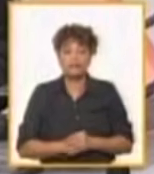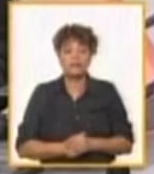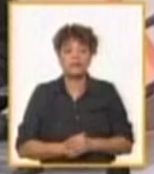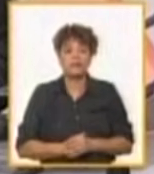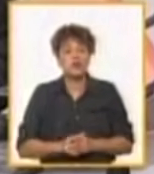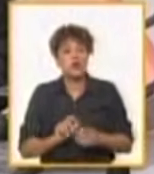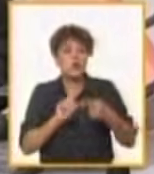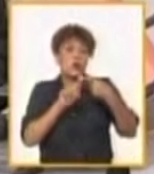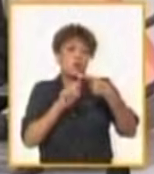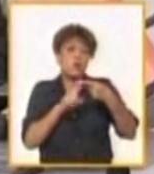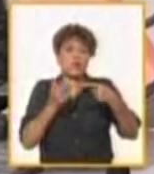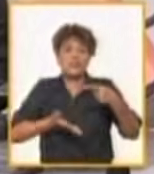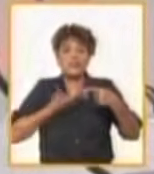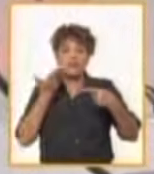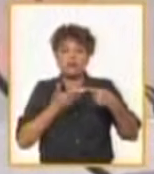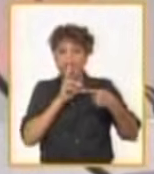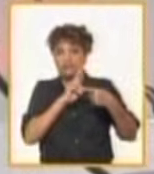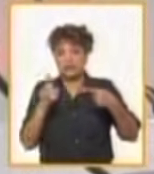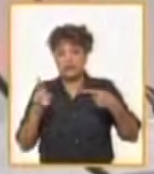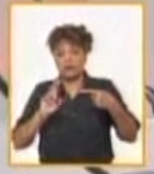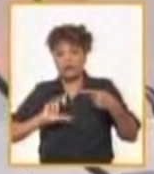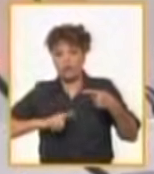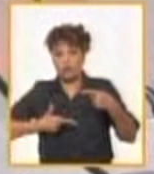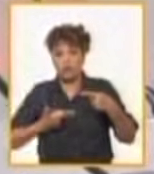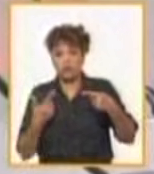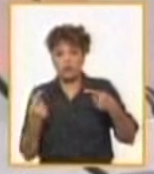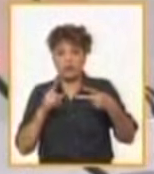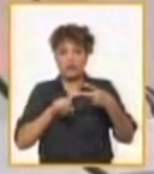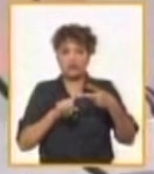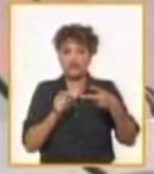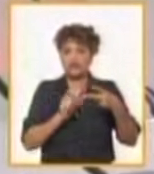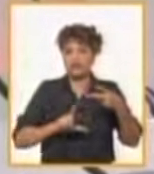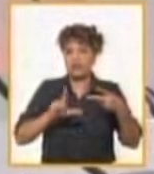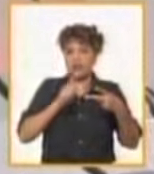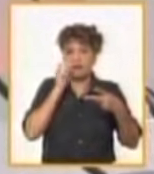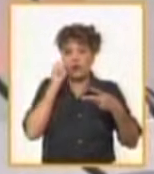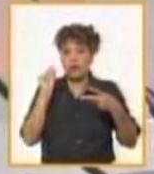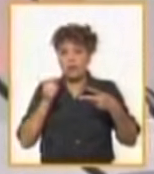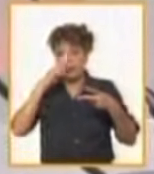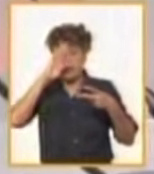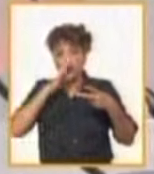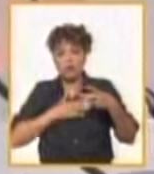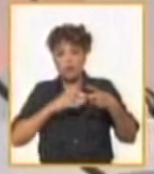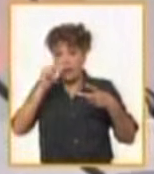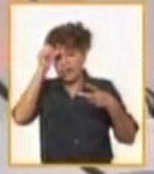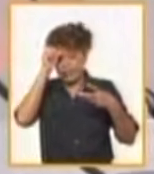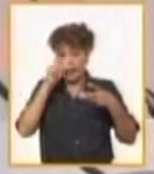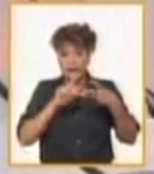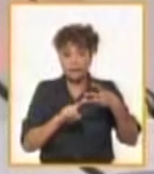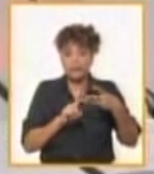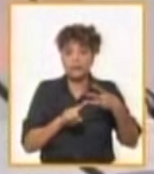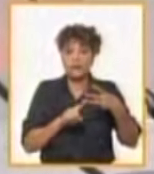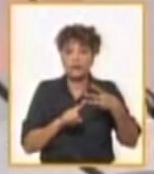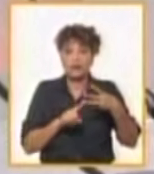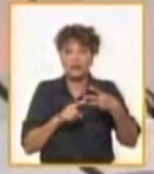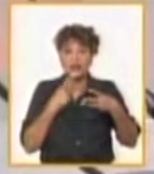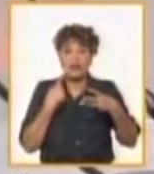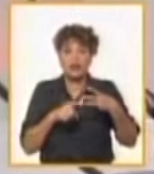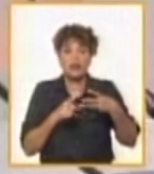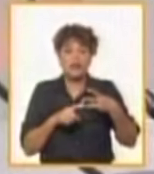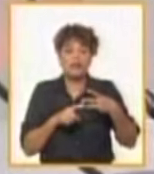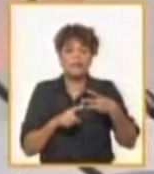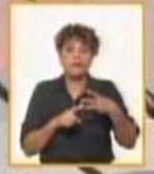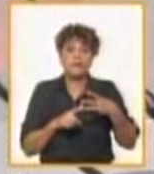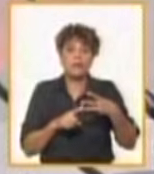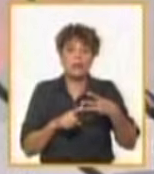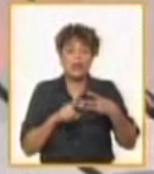de la revolución en torno a la cultura. Uno era El socialismo y el hombre en Cuba, del Che. Otro era El ensayo Caliban, de Roberto Fernández